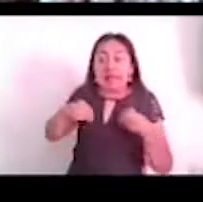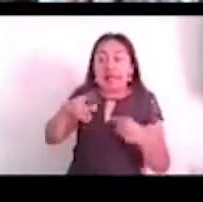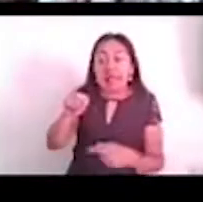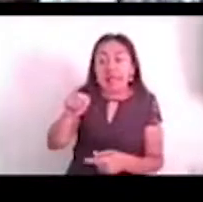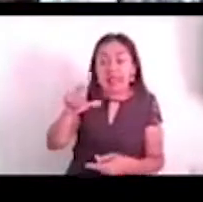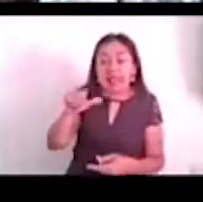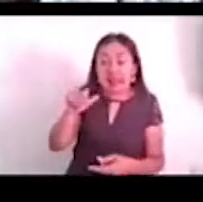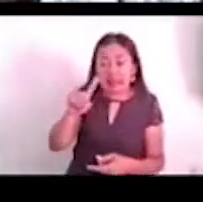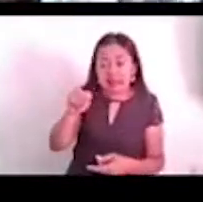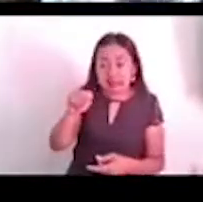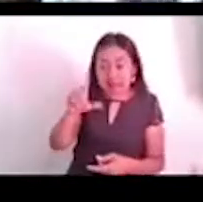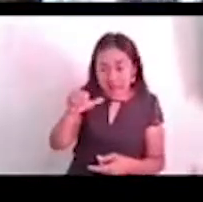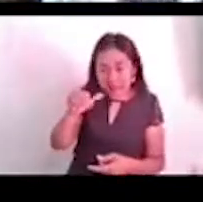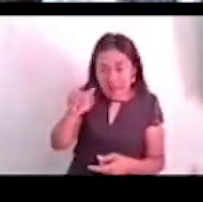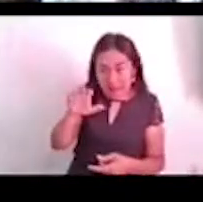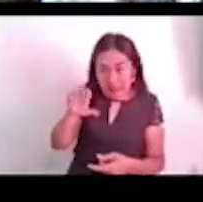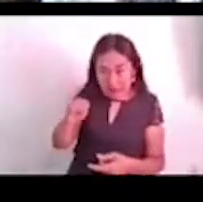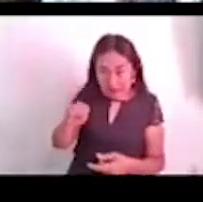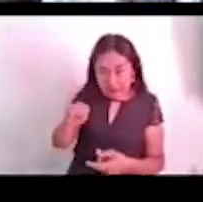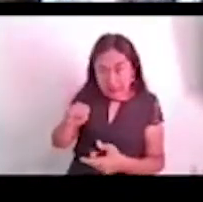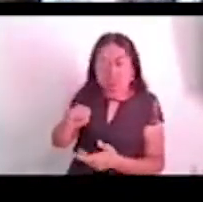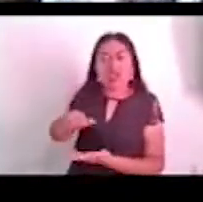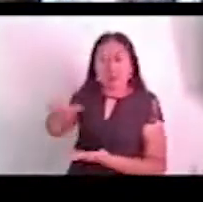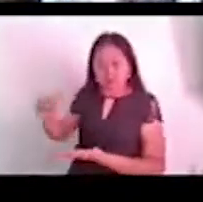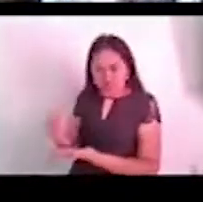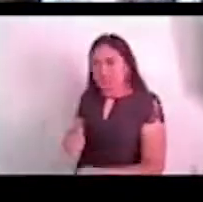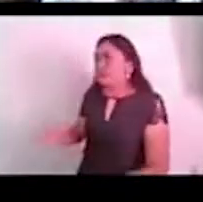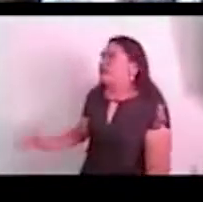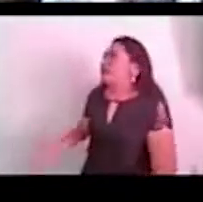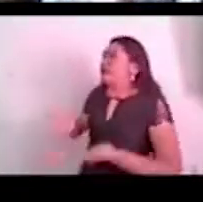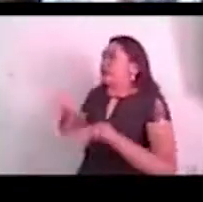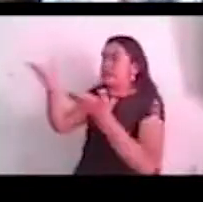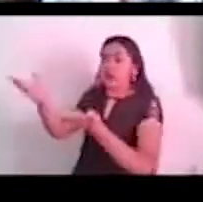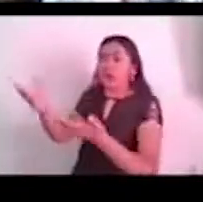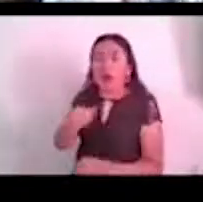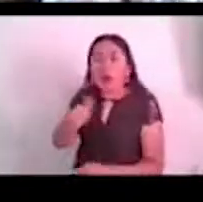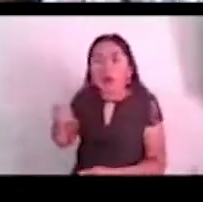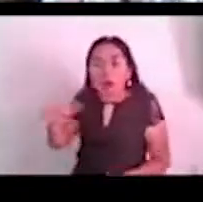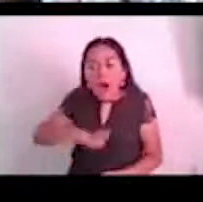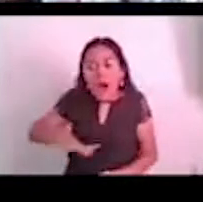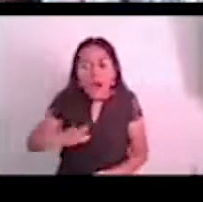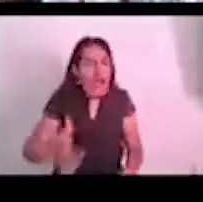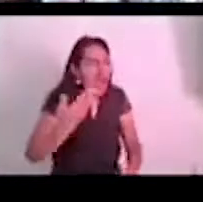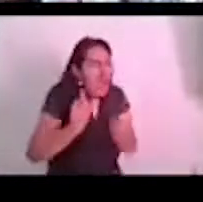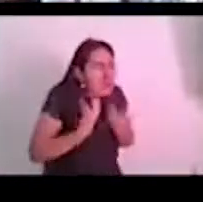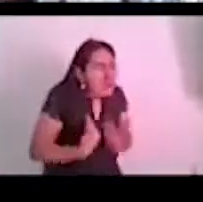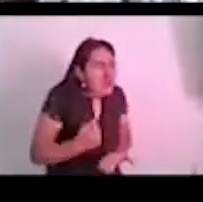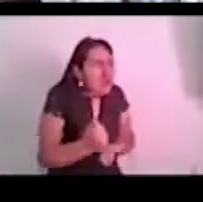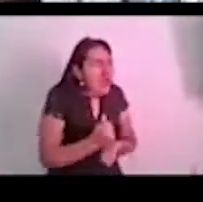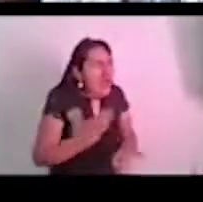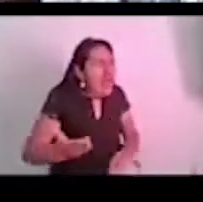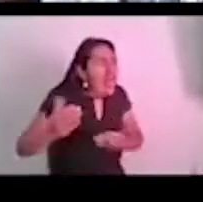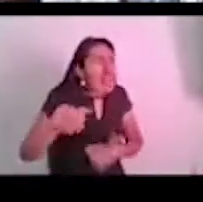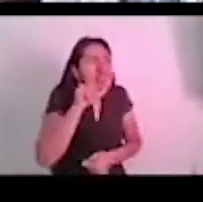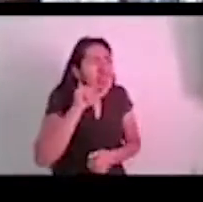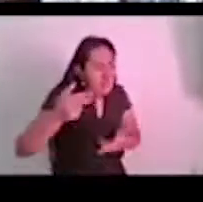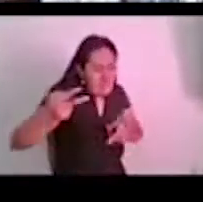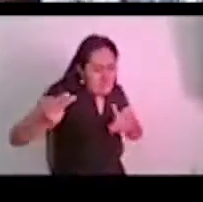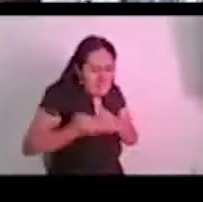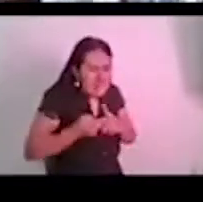enojan porque no fueron ellos los elegidos para sacrificarse. Y entonces en la noche van, cruzan el